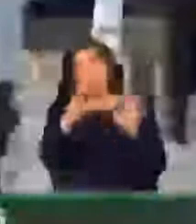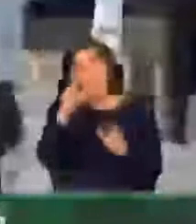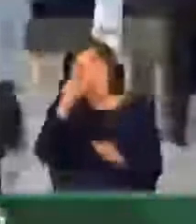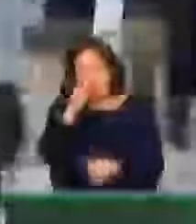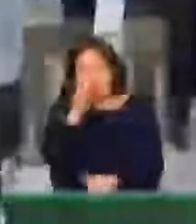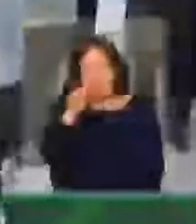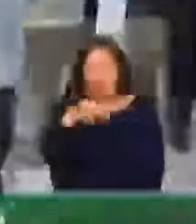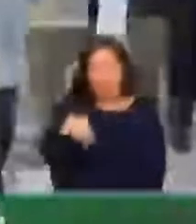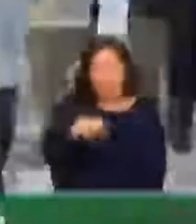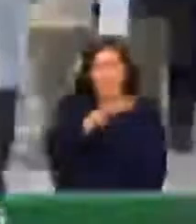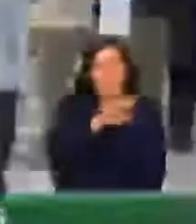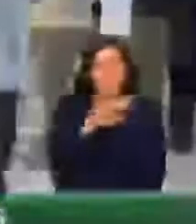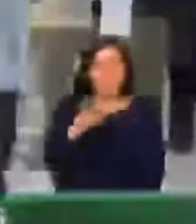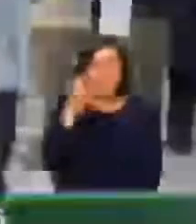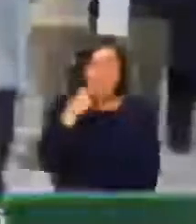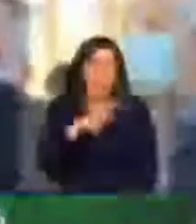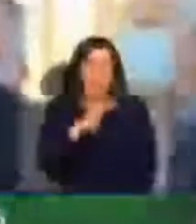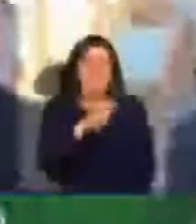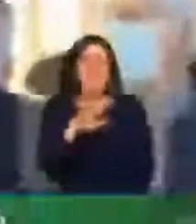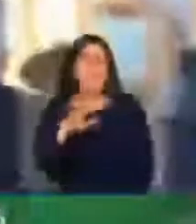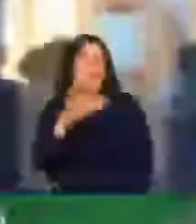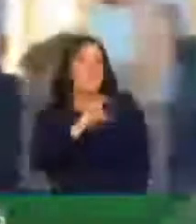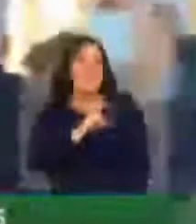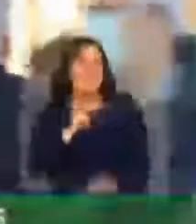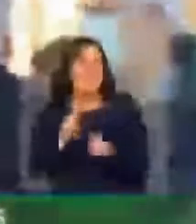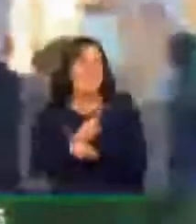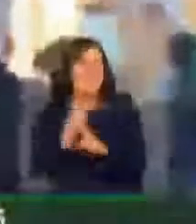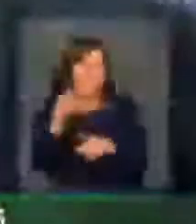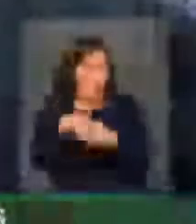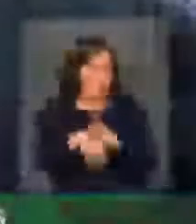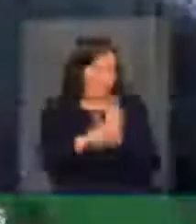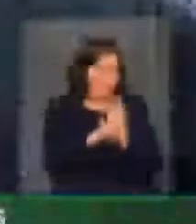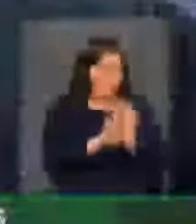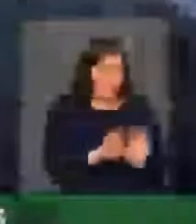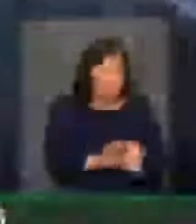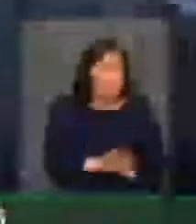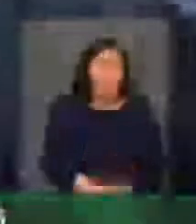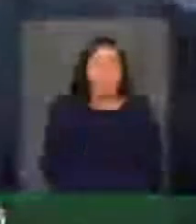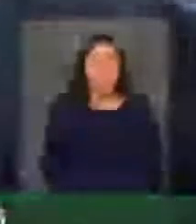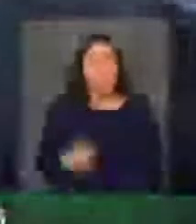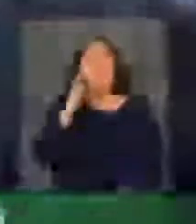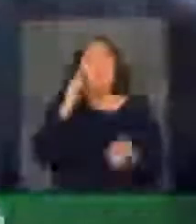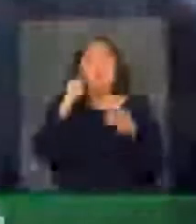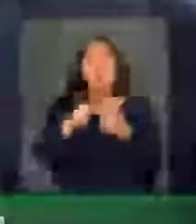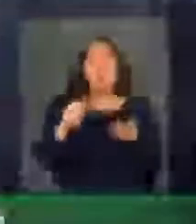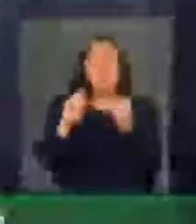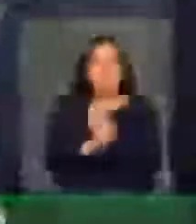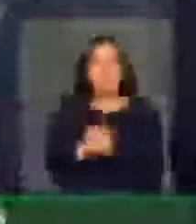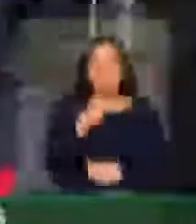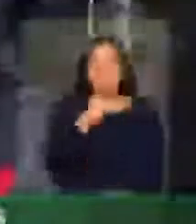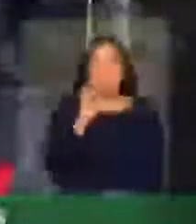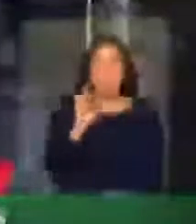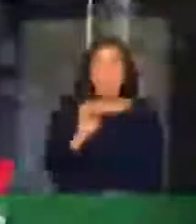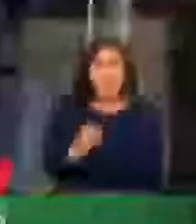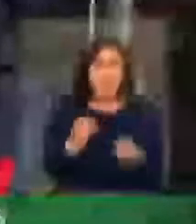de noviembre, 25 de agosto y 25 de diciembre, que están exceptuados de la ley actual. El objetivo de la modificación de feriados era generar un